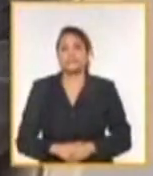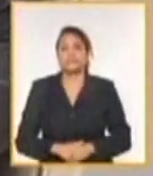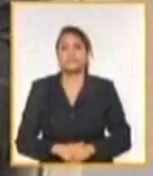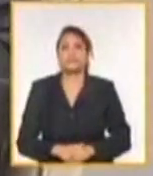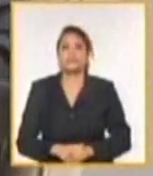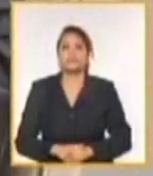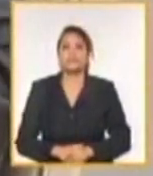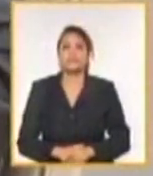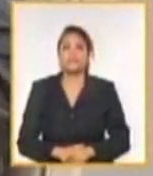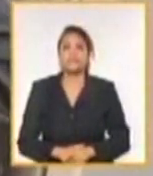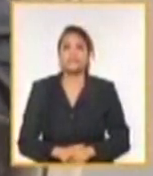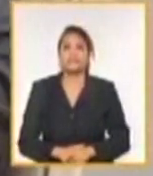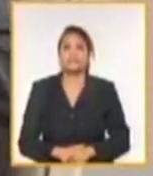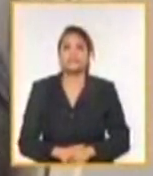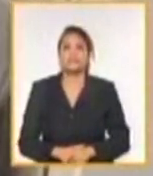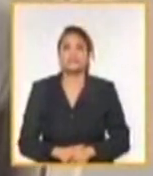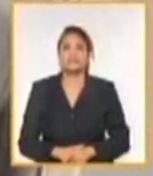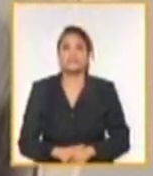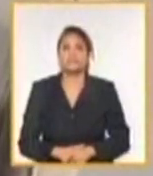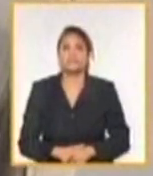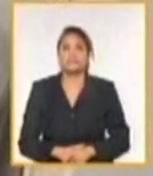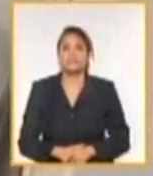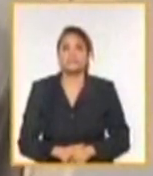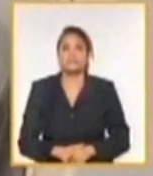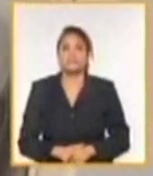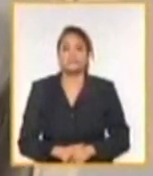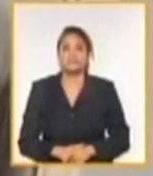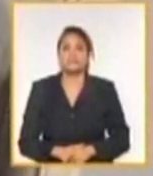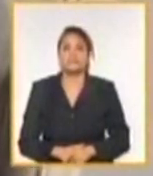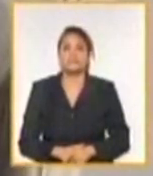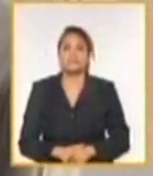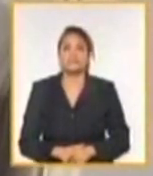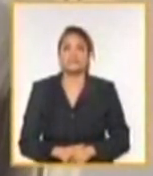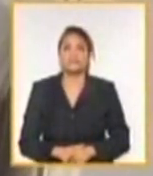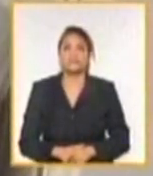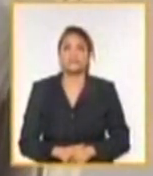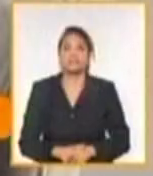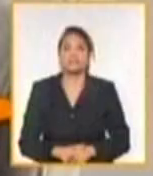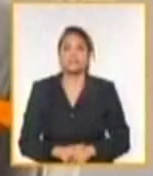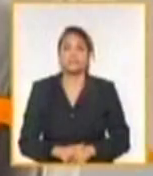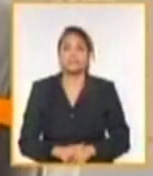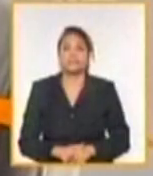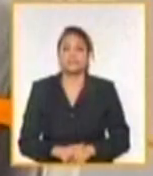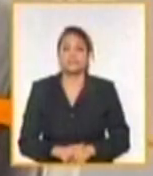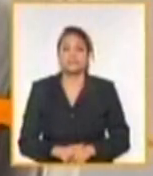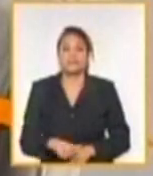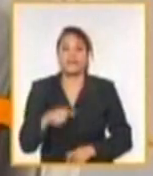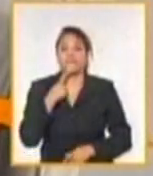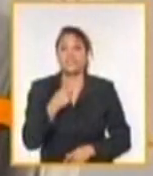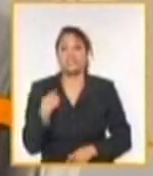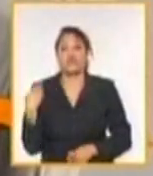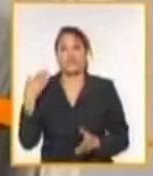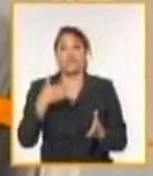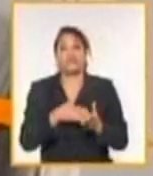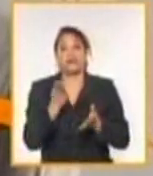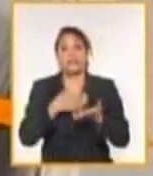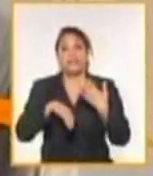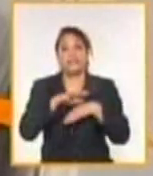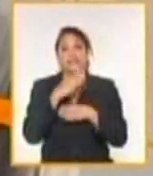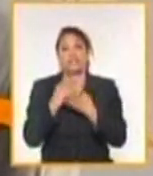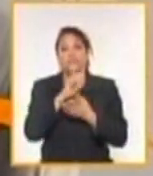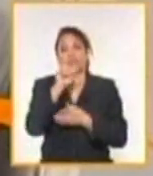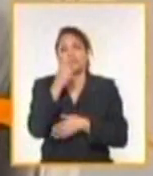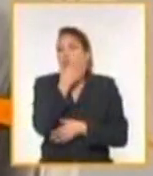Bueno, dicen, yo no, por supuesto no estaba presente, que cuando Jara llega al Ministerio de Educación, era muy